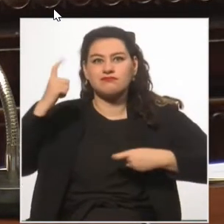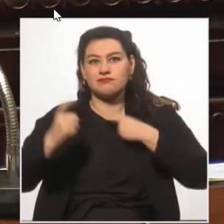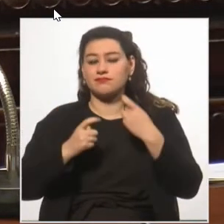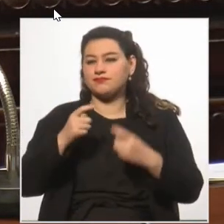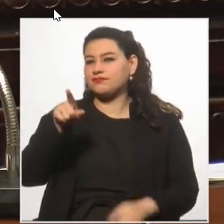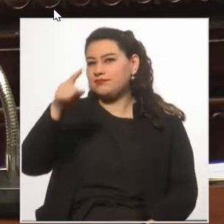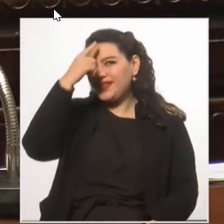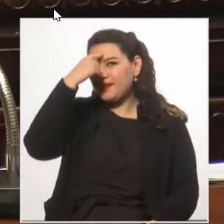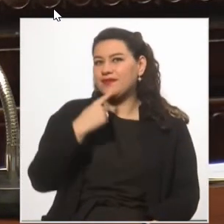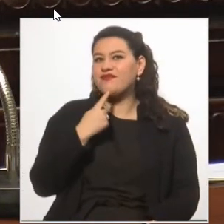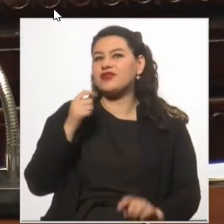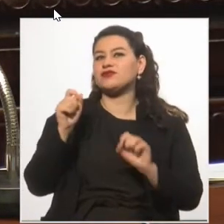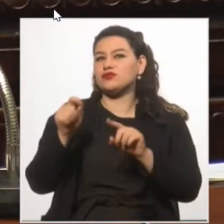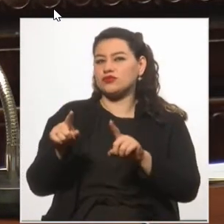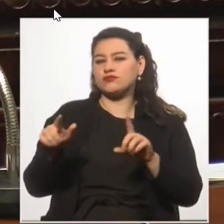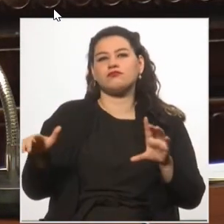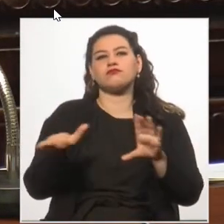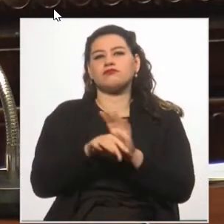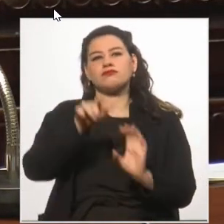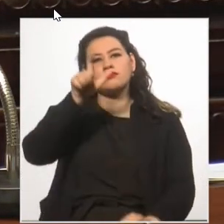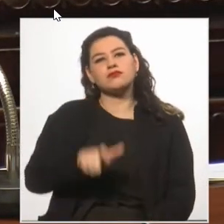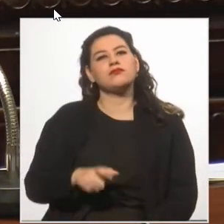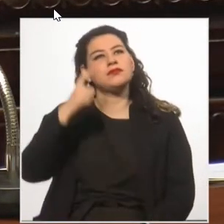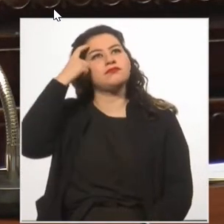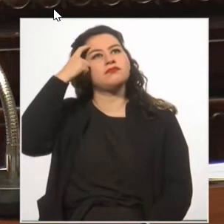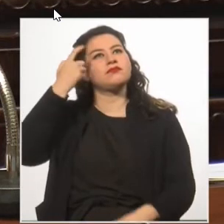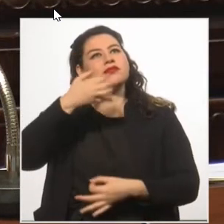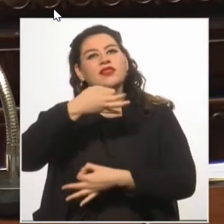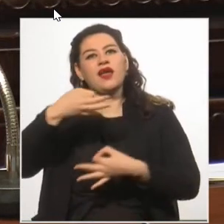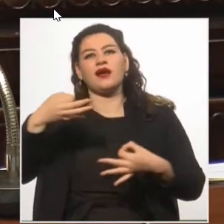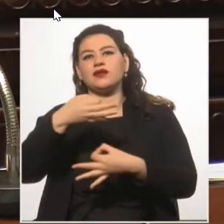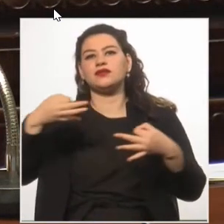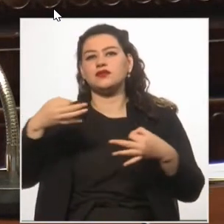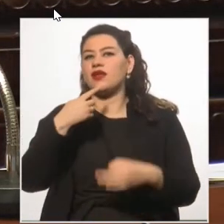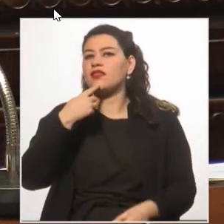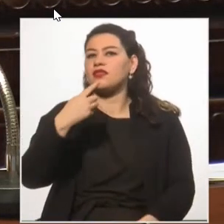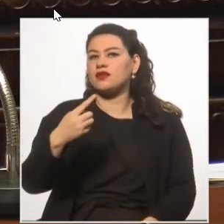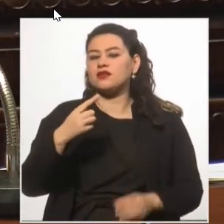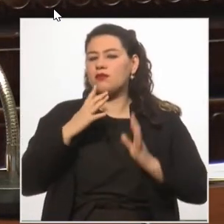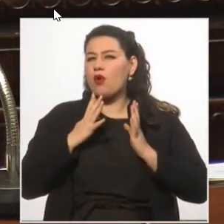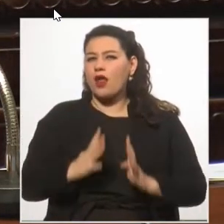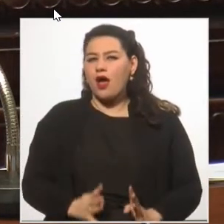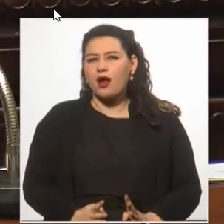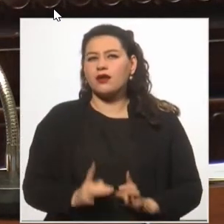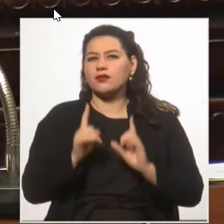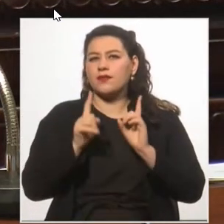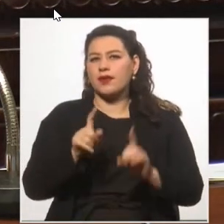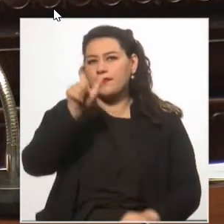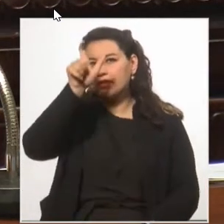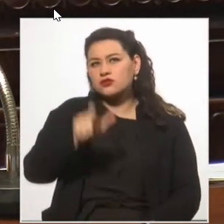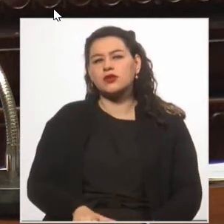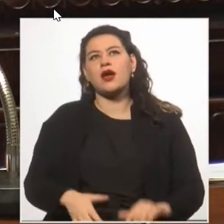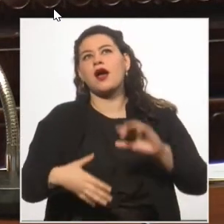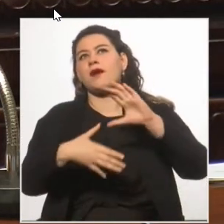perfil se corresponde con el del pensador idealista, con el predicador moralista y con el